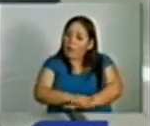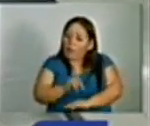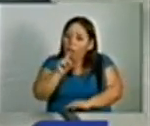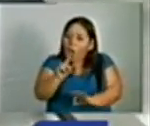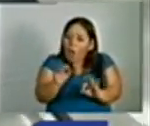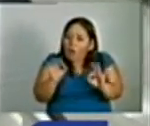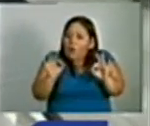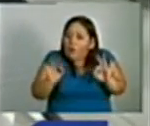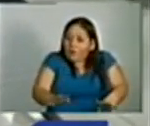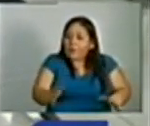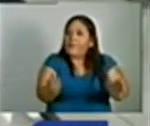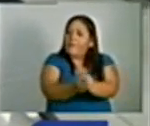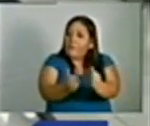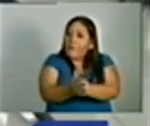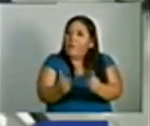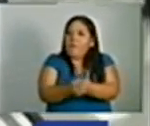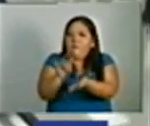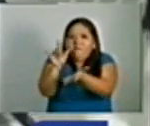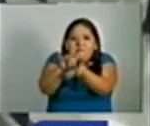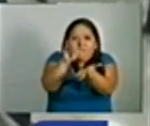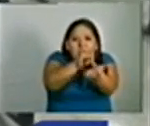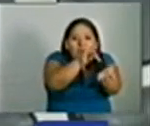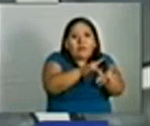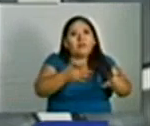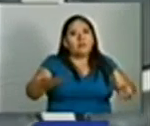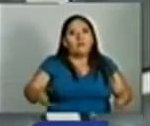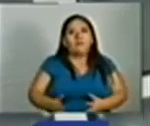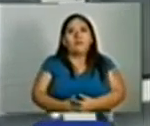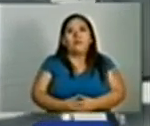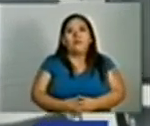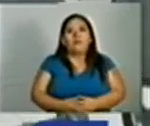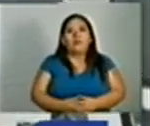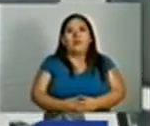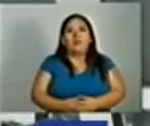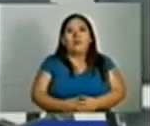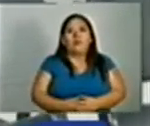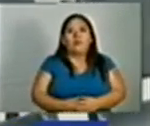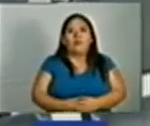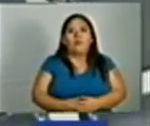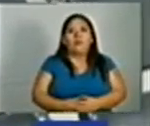terrible delito de estafar a la gente.